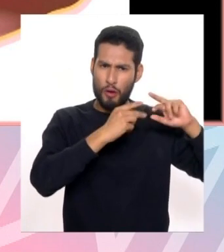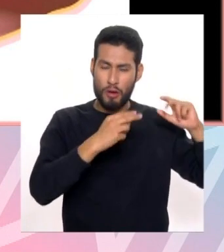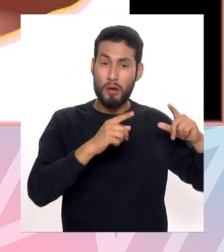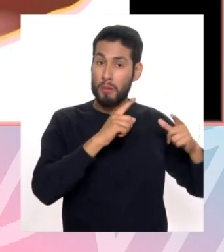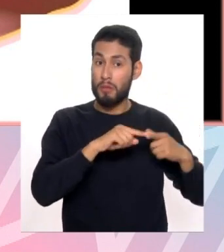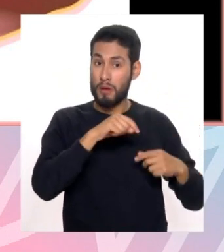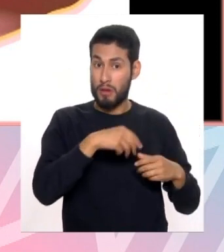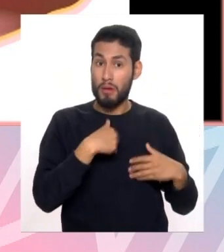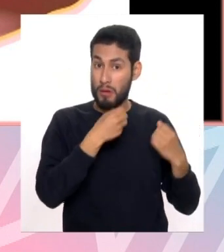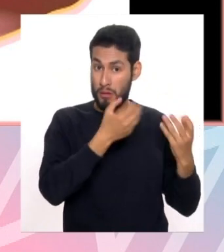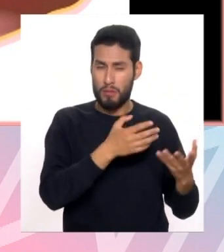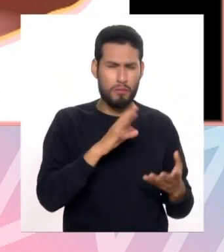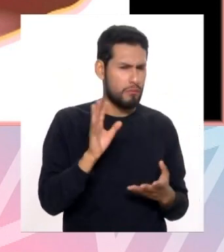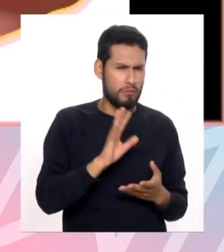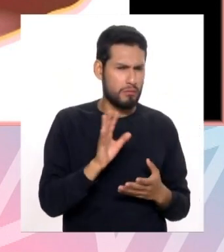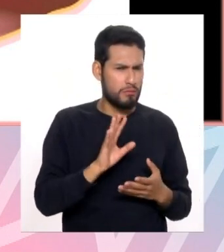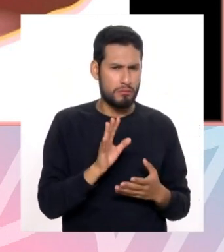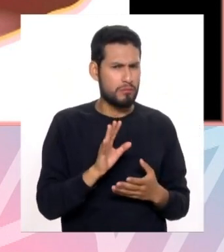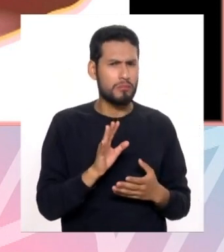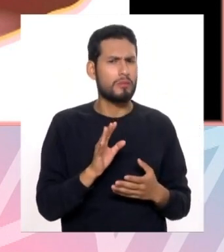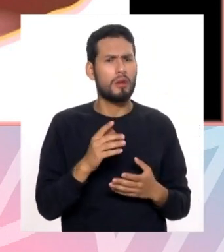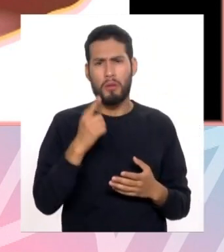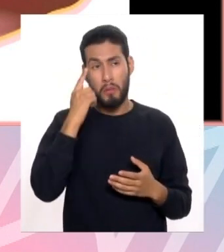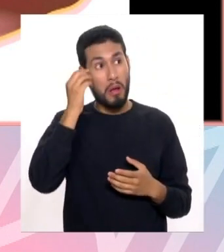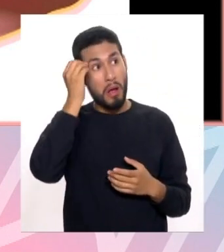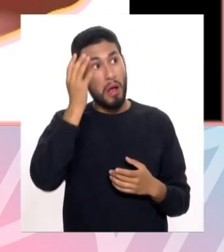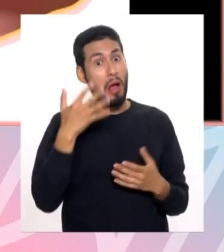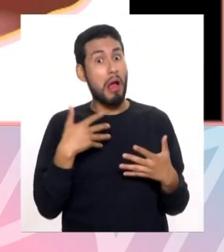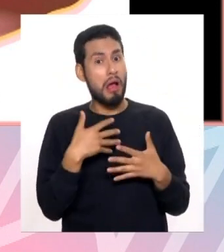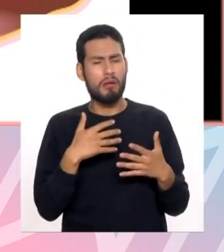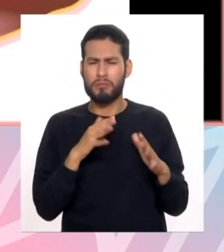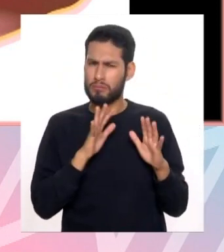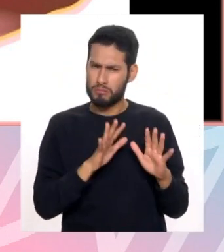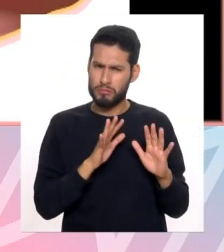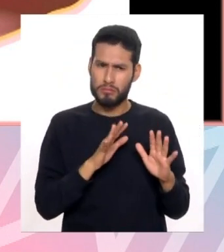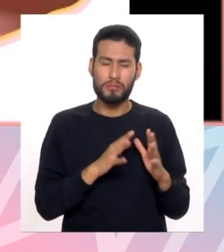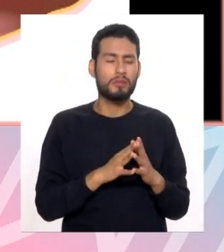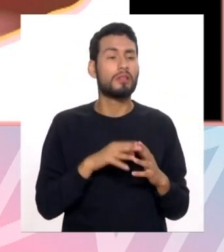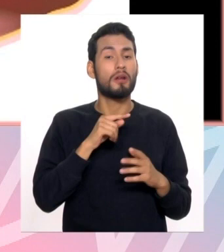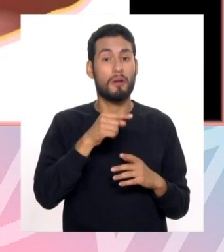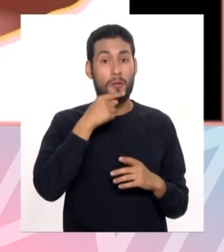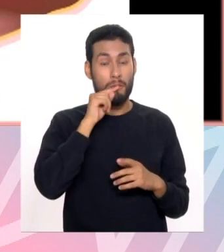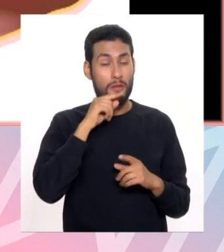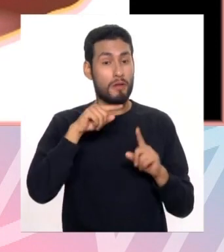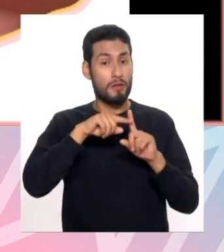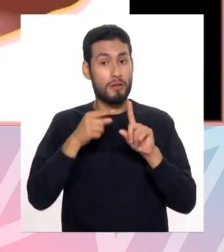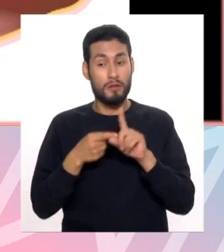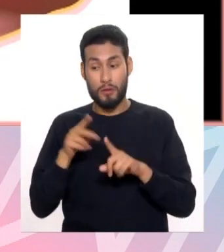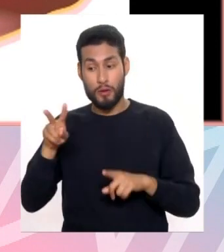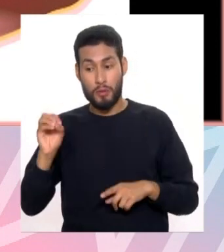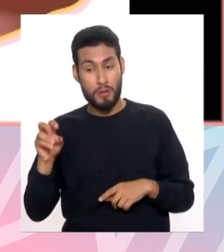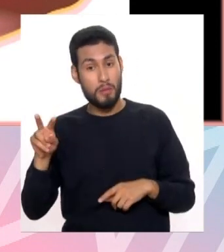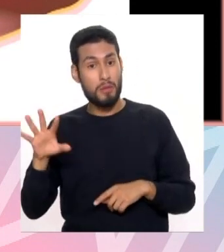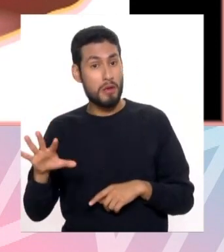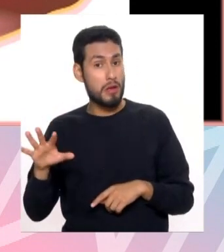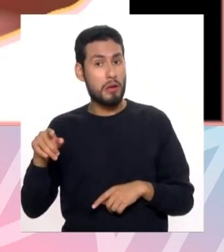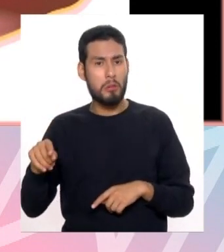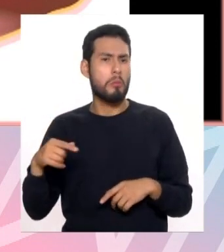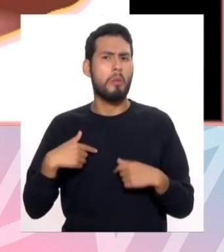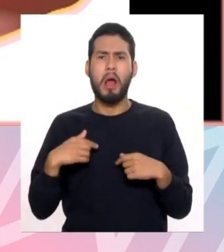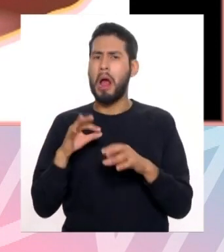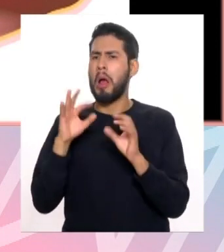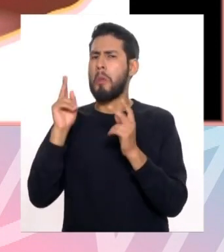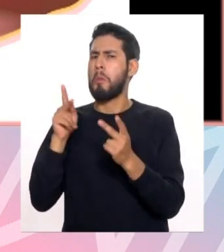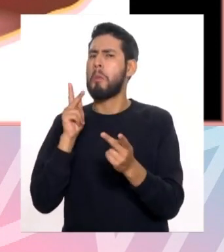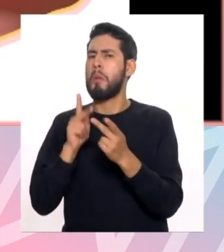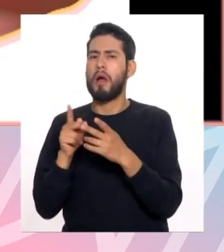va a desarrollar. Eso es lo primero. Y asimismo, no significa que una mujer embarazada de 20 o 25 años no pueda tener